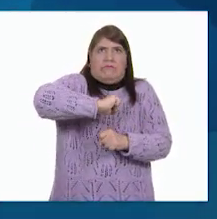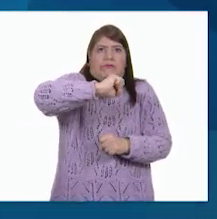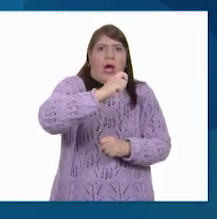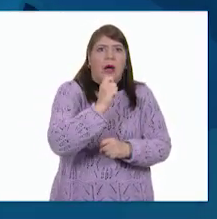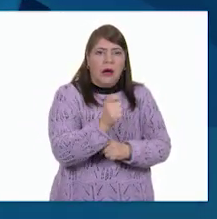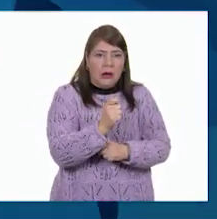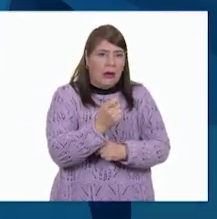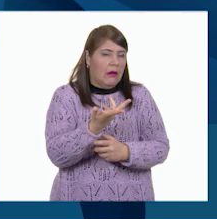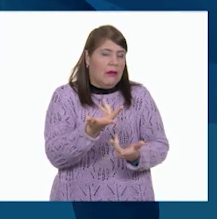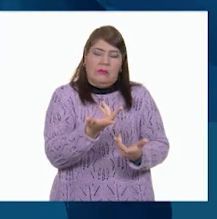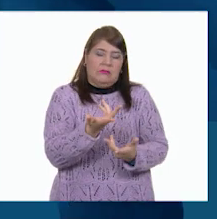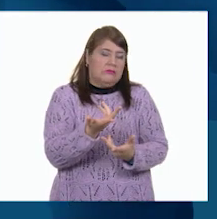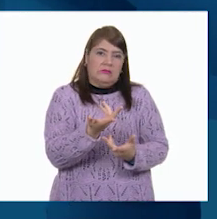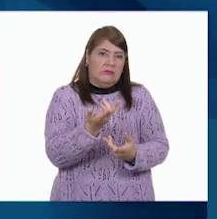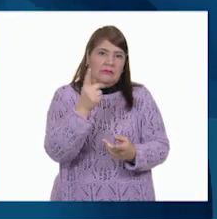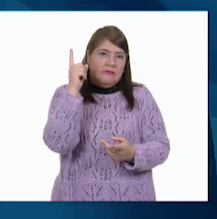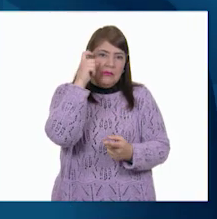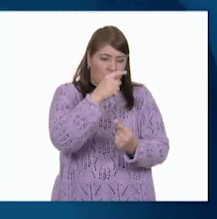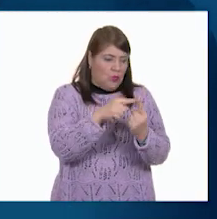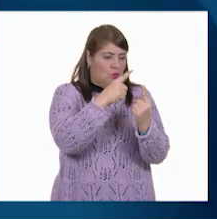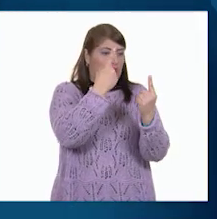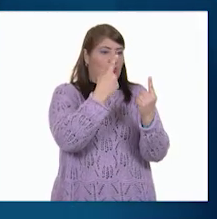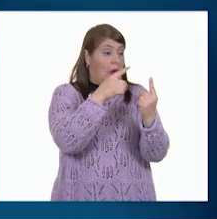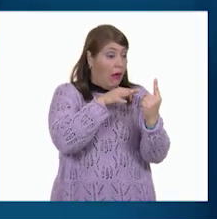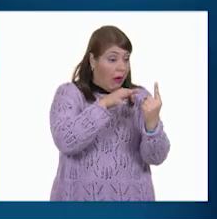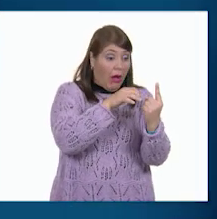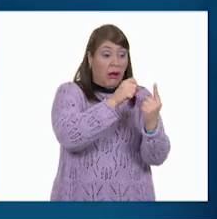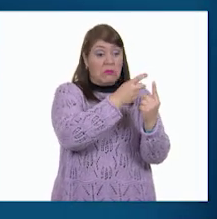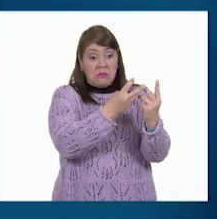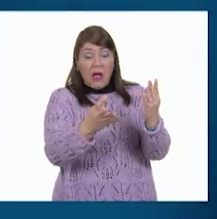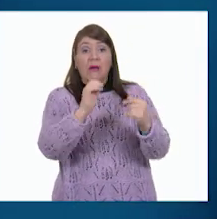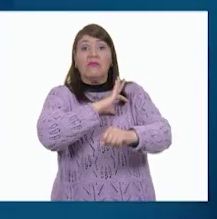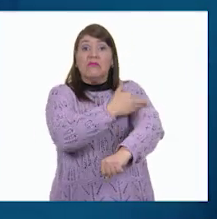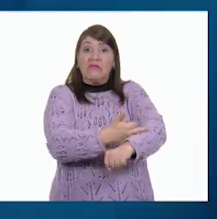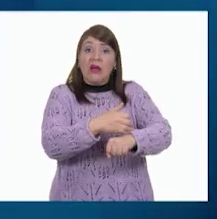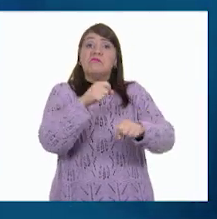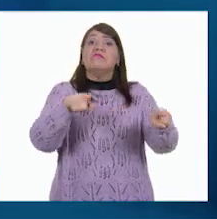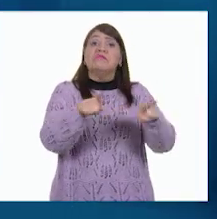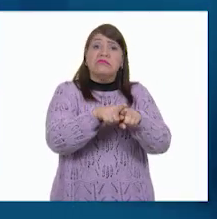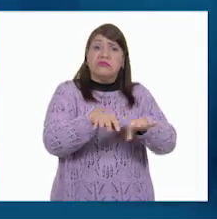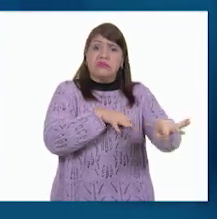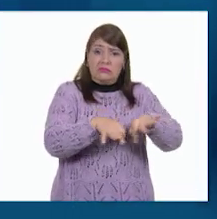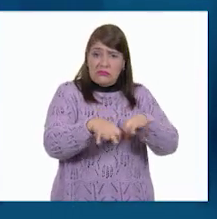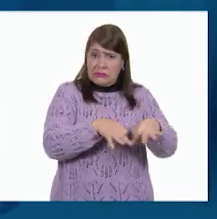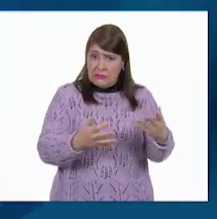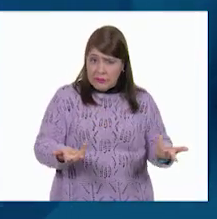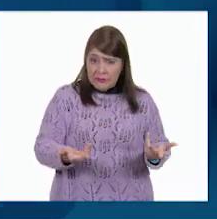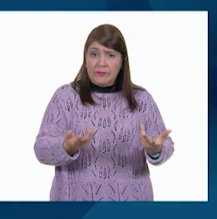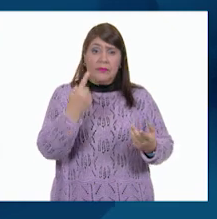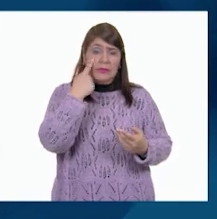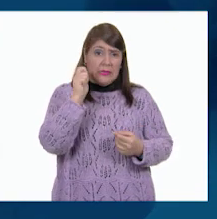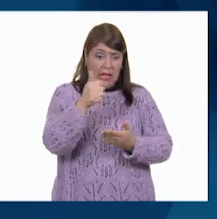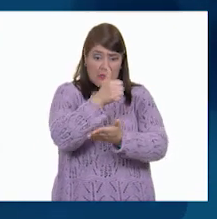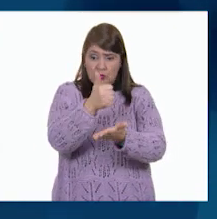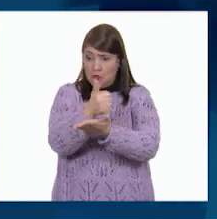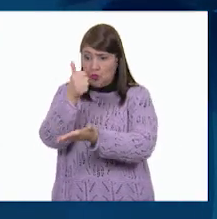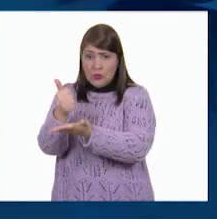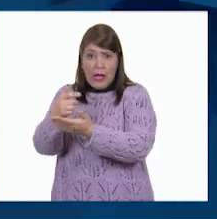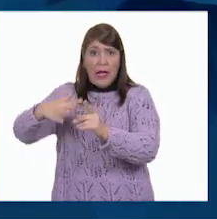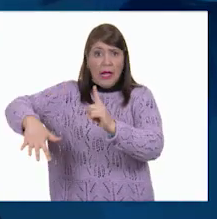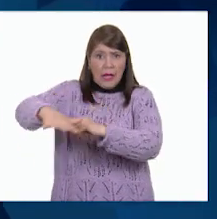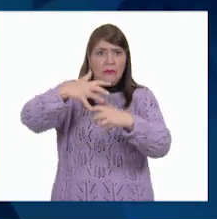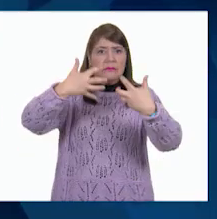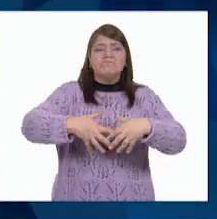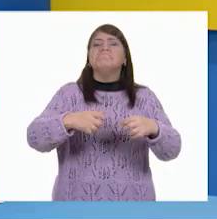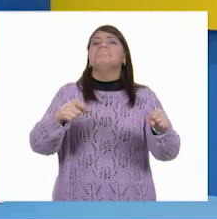un peón trabajara y que también toda su familia lo hiciera. Sin duda, en las ciudades y las fábricas también